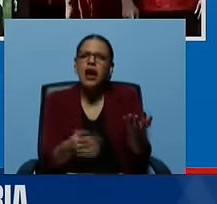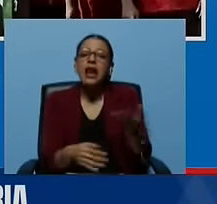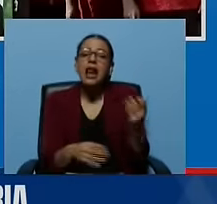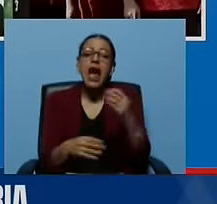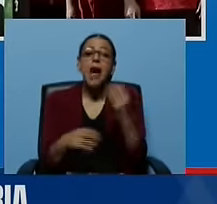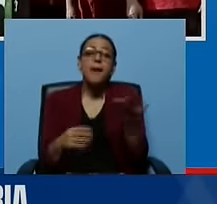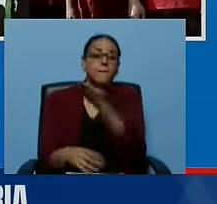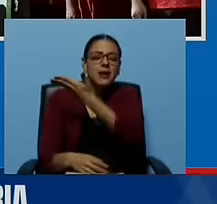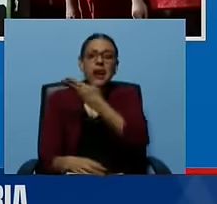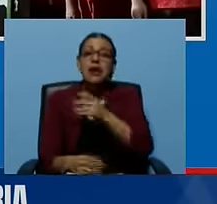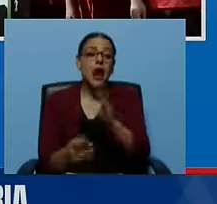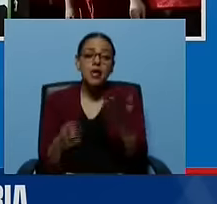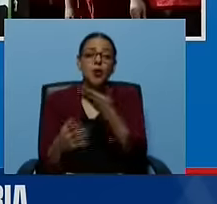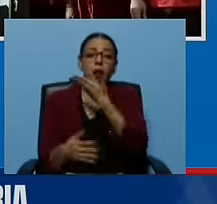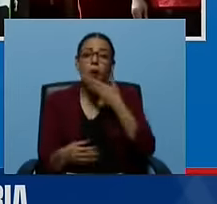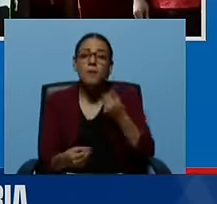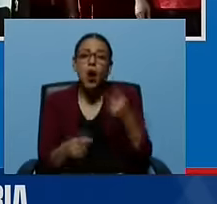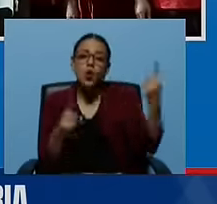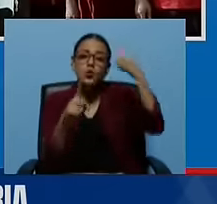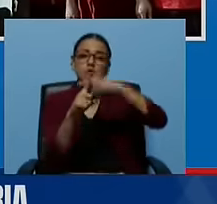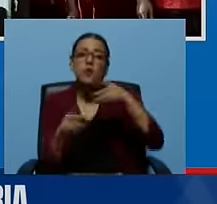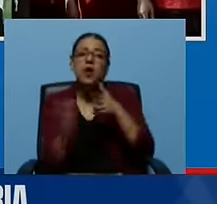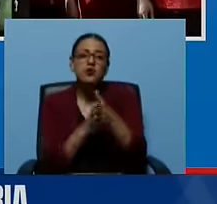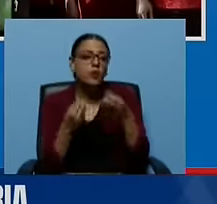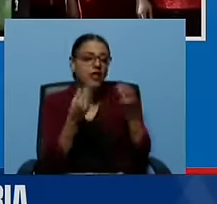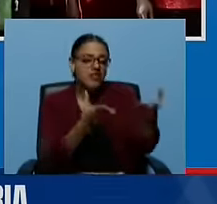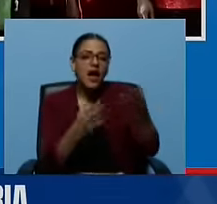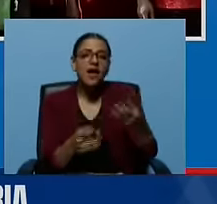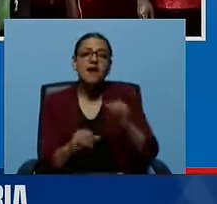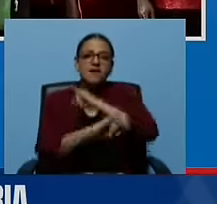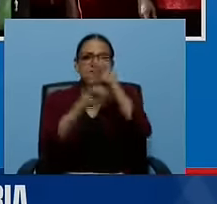mayor suma de felicidad social.